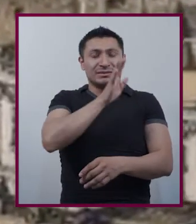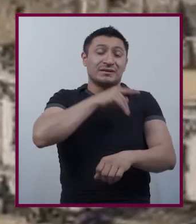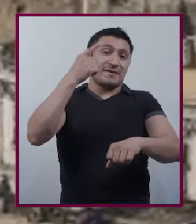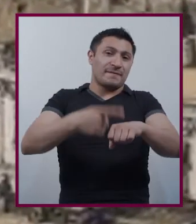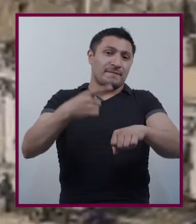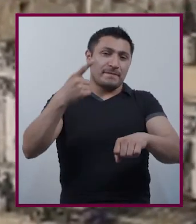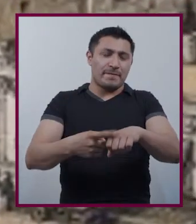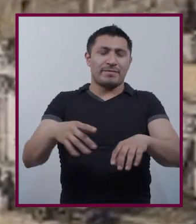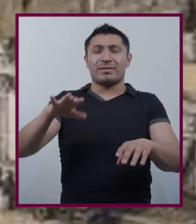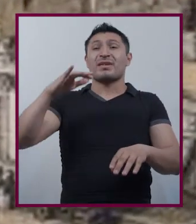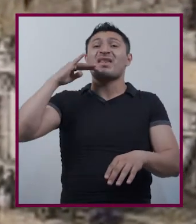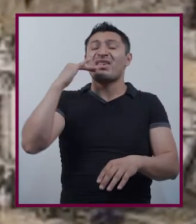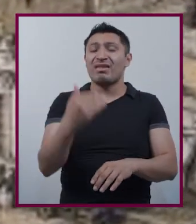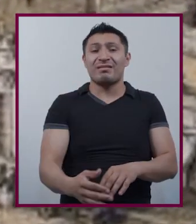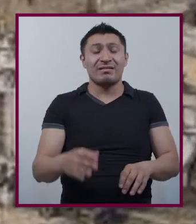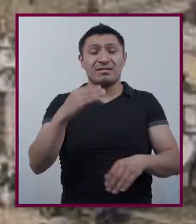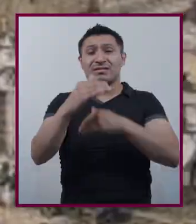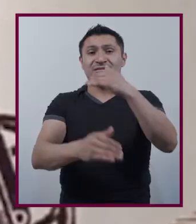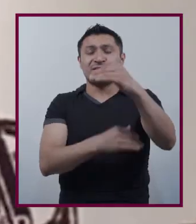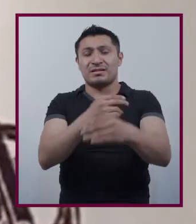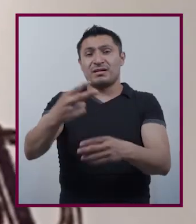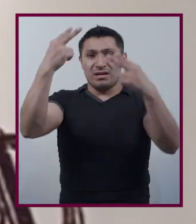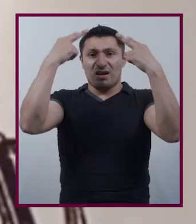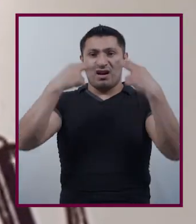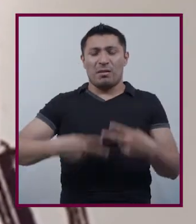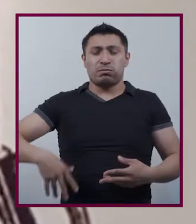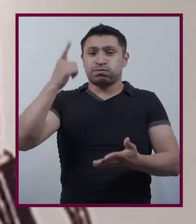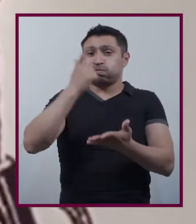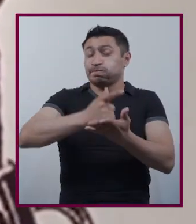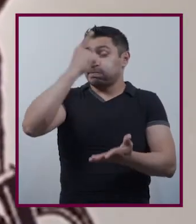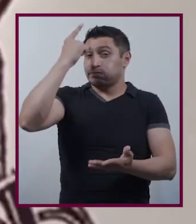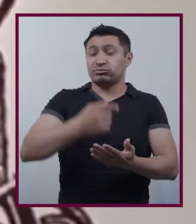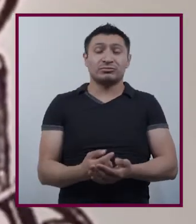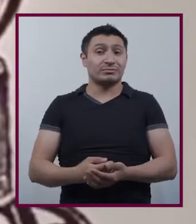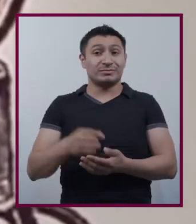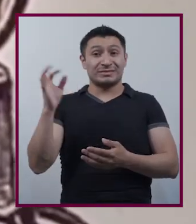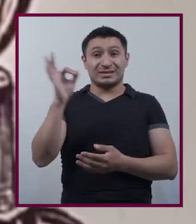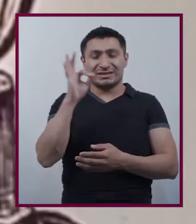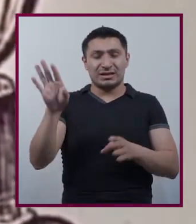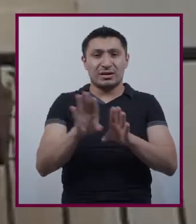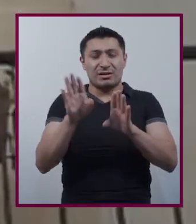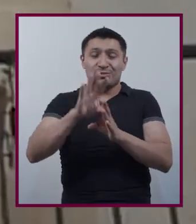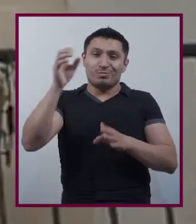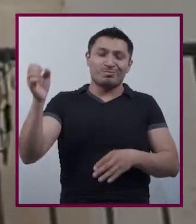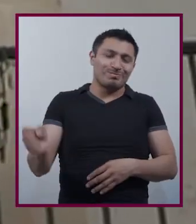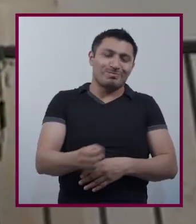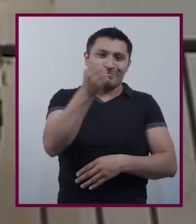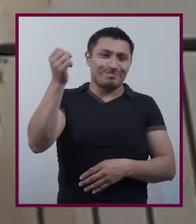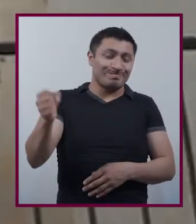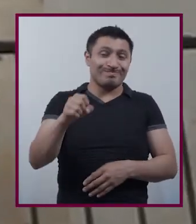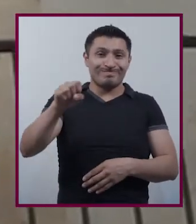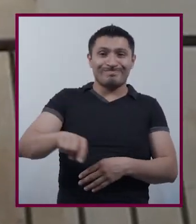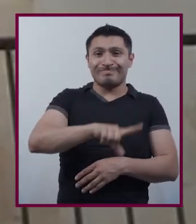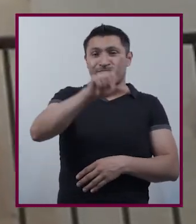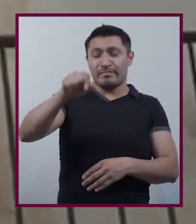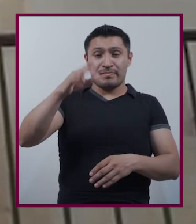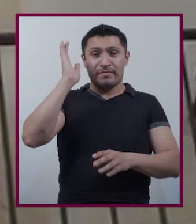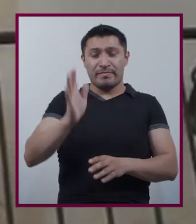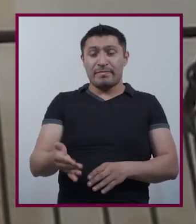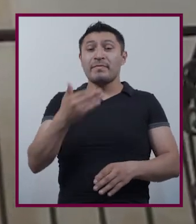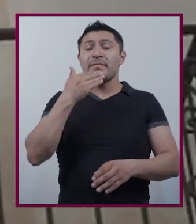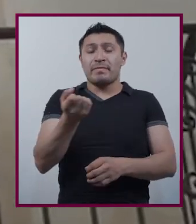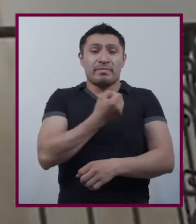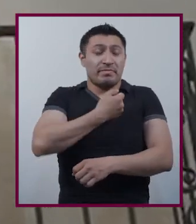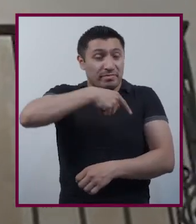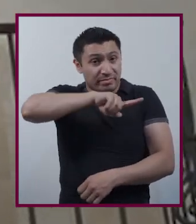enfermedad degenerativa que la llevó a verse muy grave. Y quizás presagiado su destino, luego de estabilizar su estado